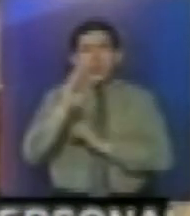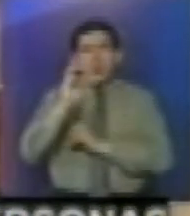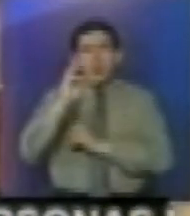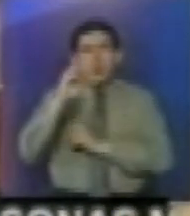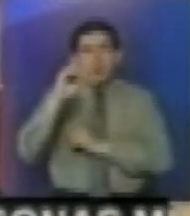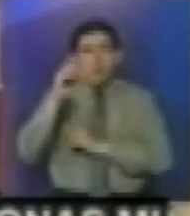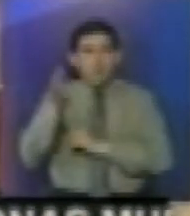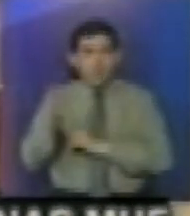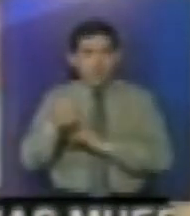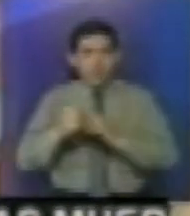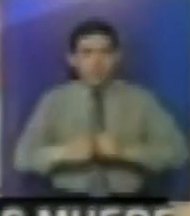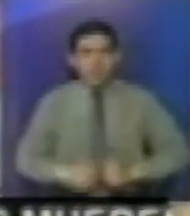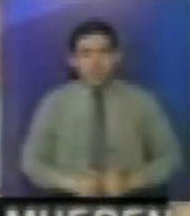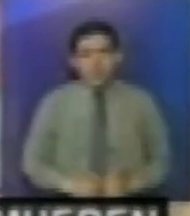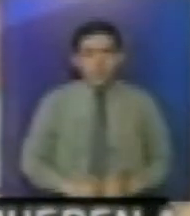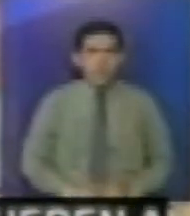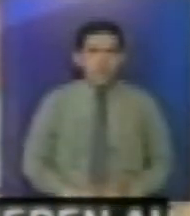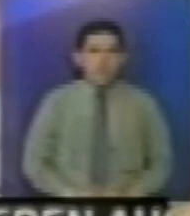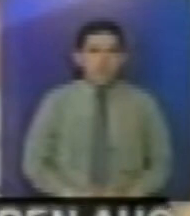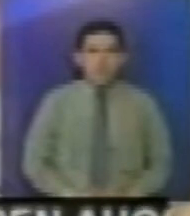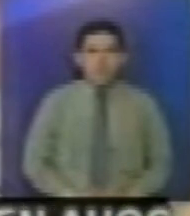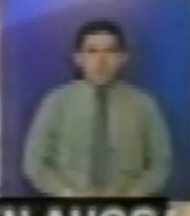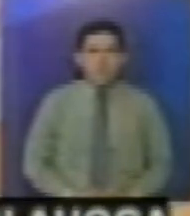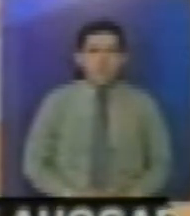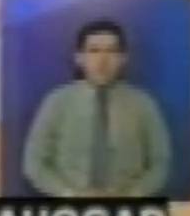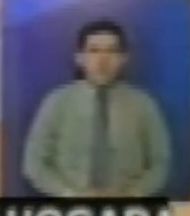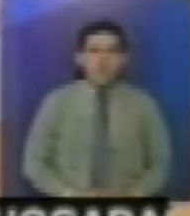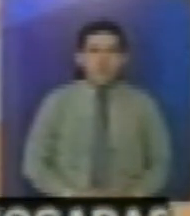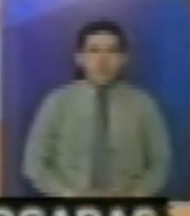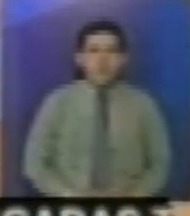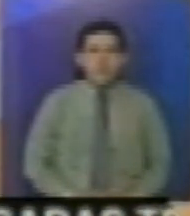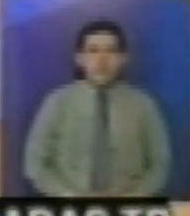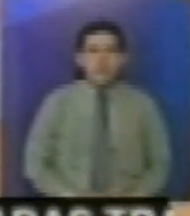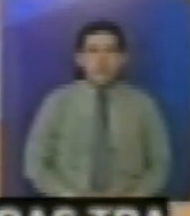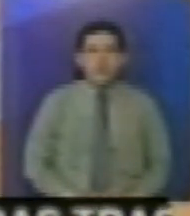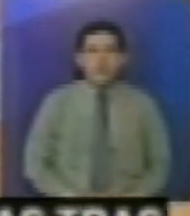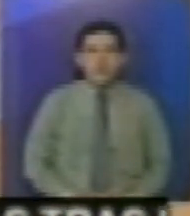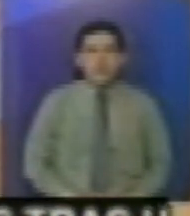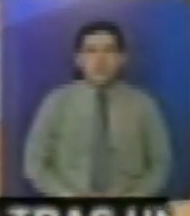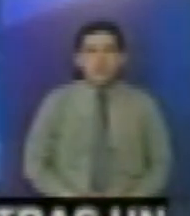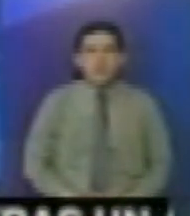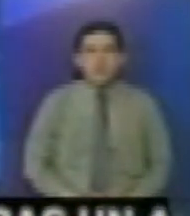Romo. Informó Javier Cueva para RTU, el canal de las noticias.